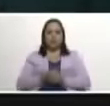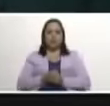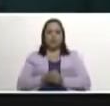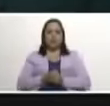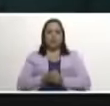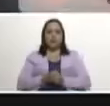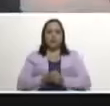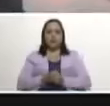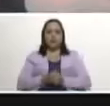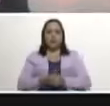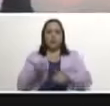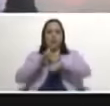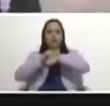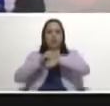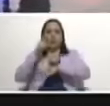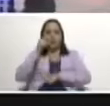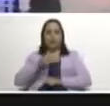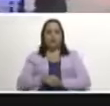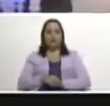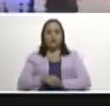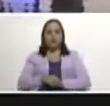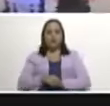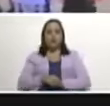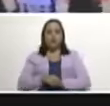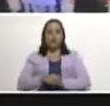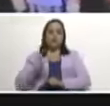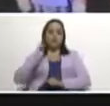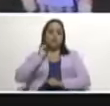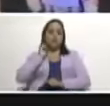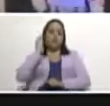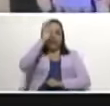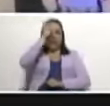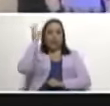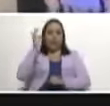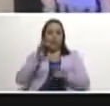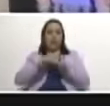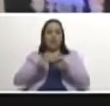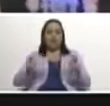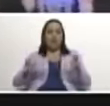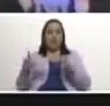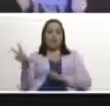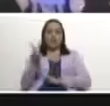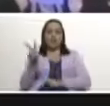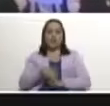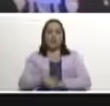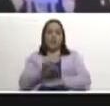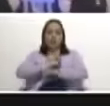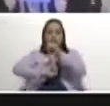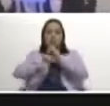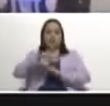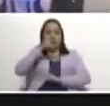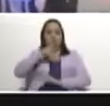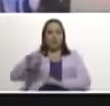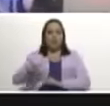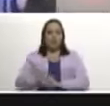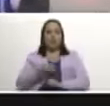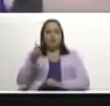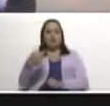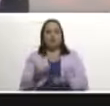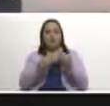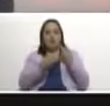doctor William Saab, fiscal general de la República, defensor del pueblo, contralor encargado,